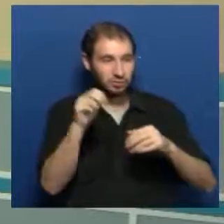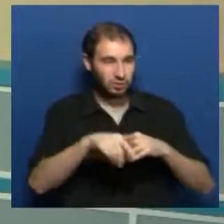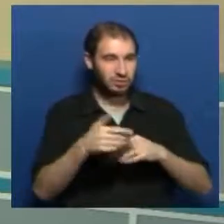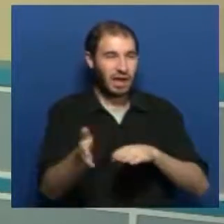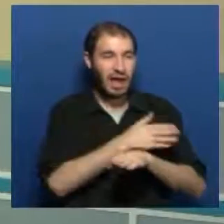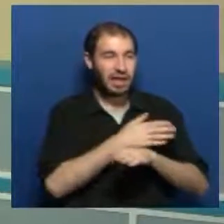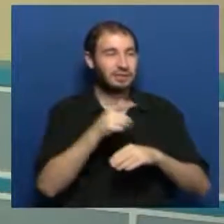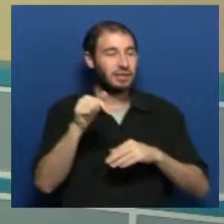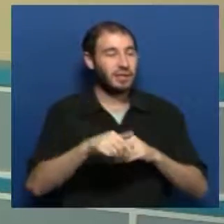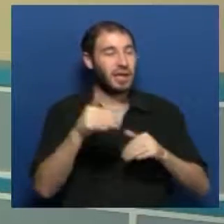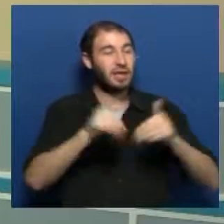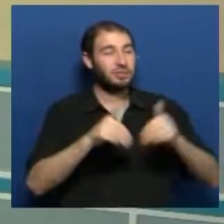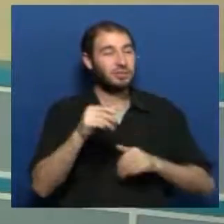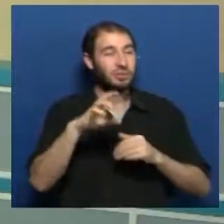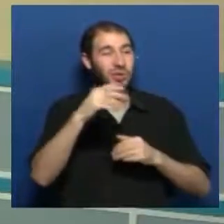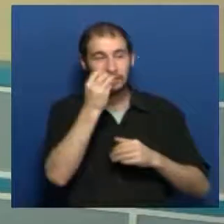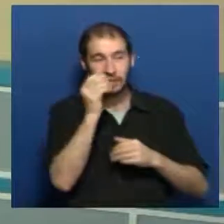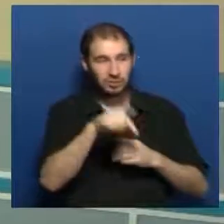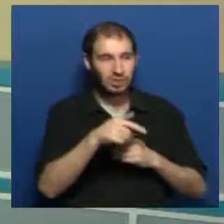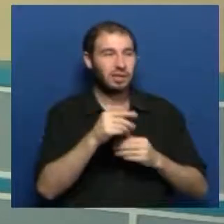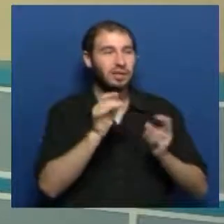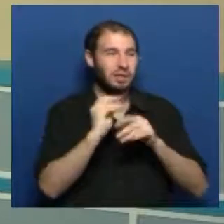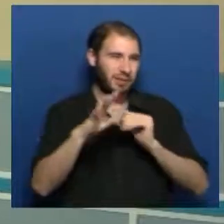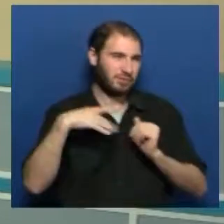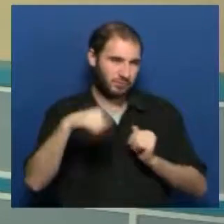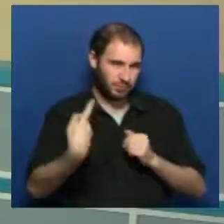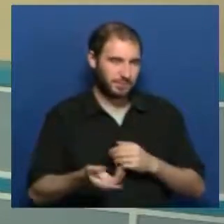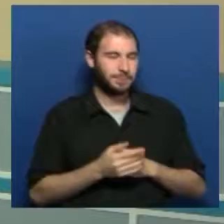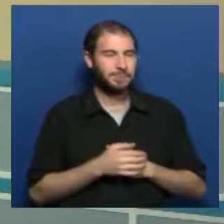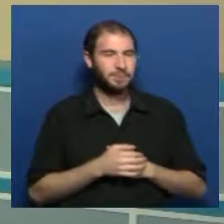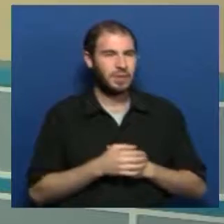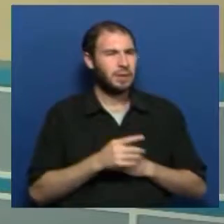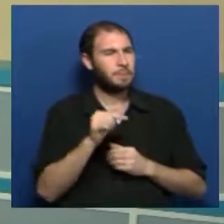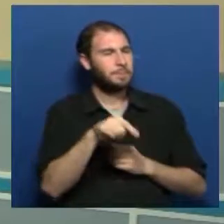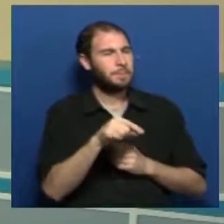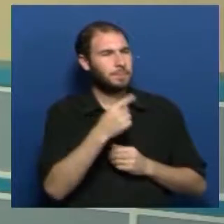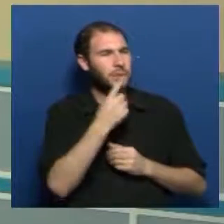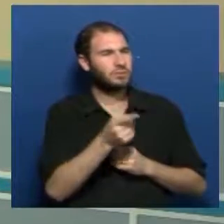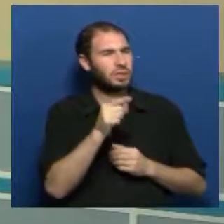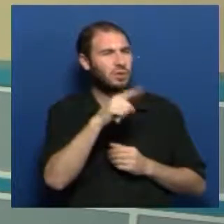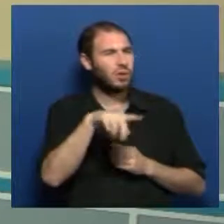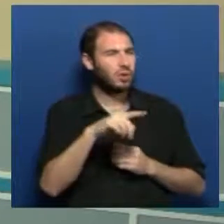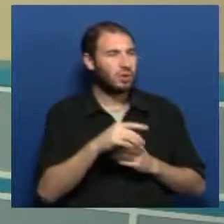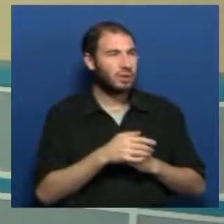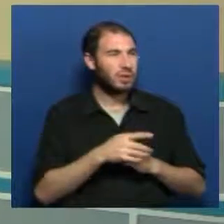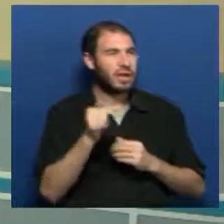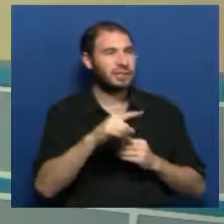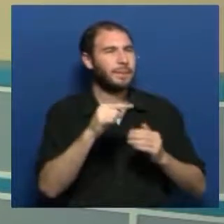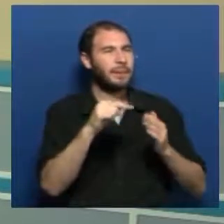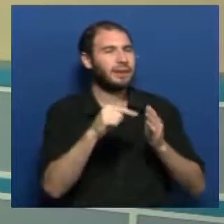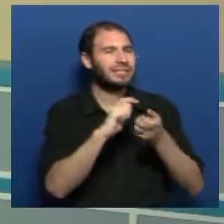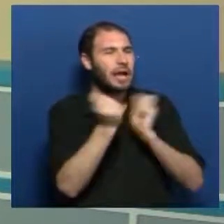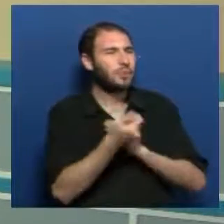En la antesala de las elecciones allí en Santa Rosa. Lo vamos a tratar en un ratito. Alfredo, ¿dónde podemos encontrar las